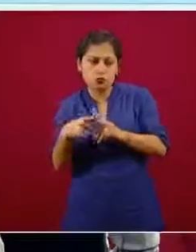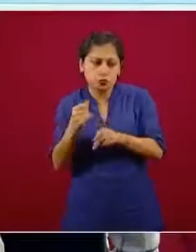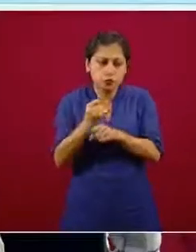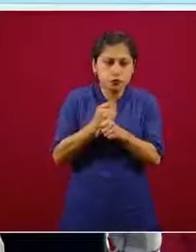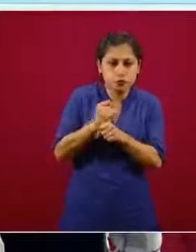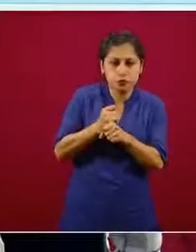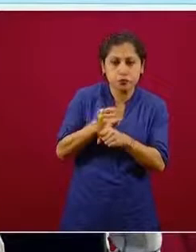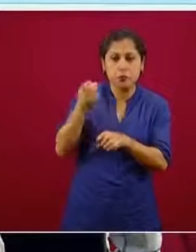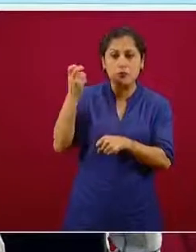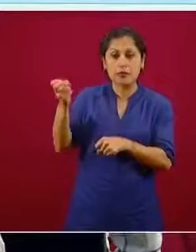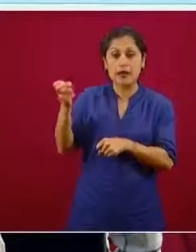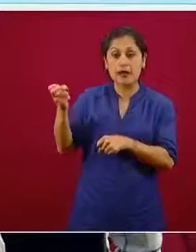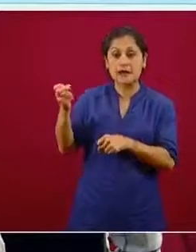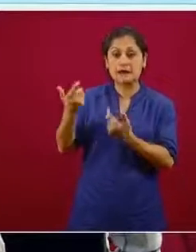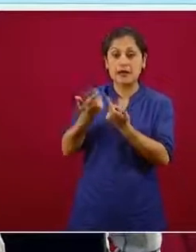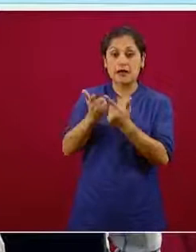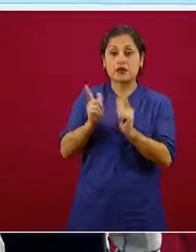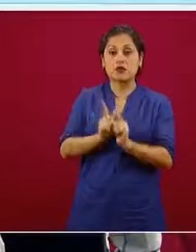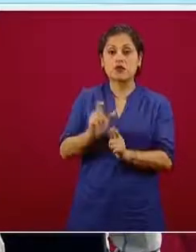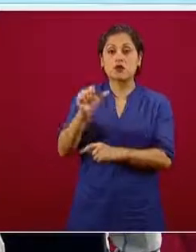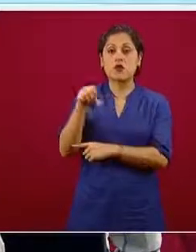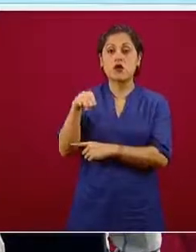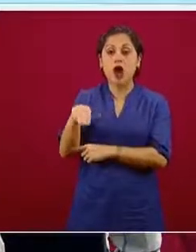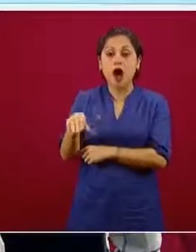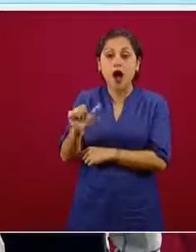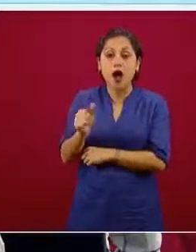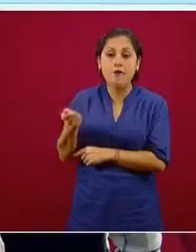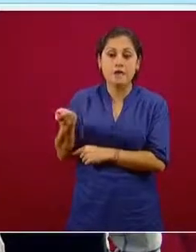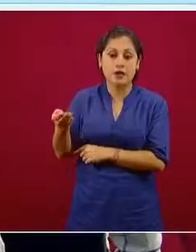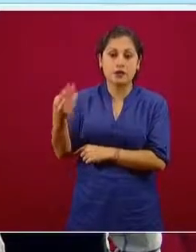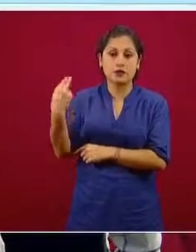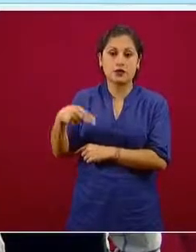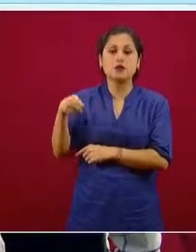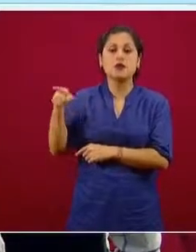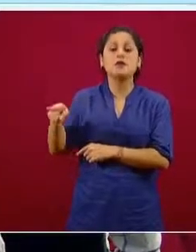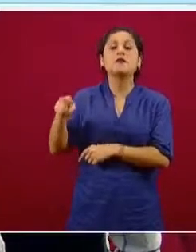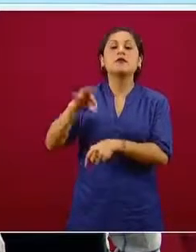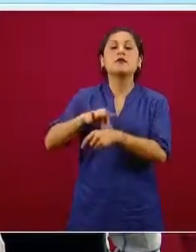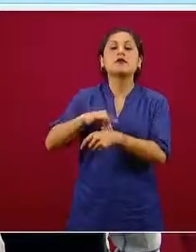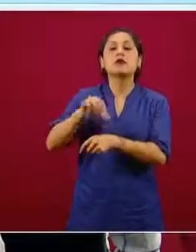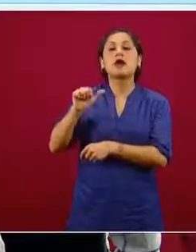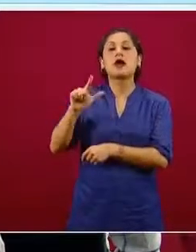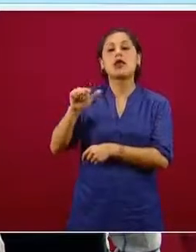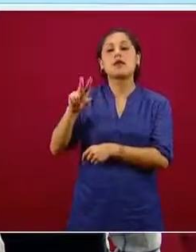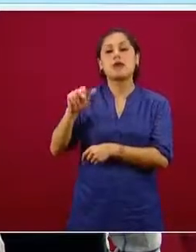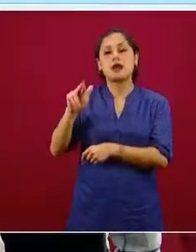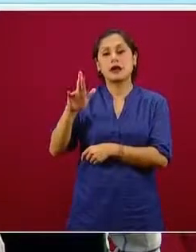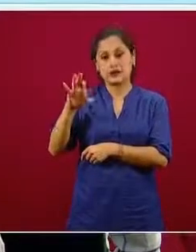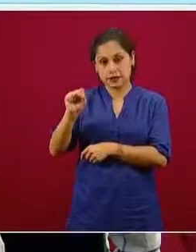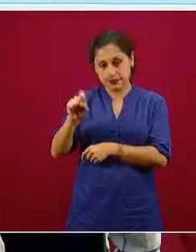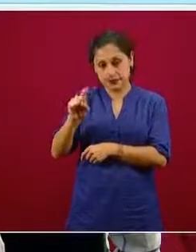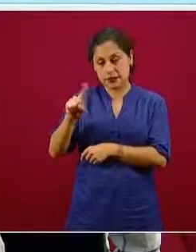llamamos el grupo AMA, que ya fue presentado por la doctora Álvarez Builla. Hay otro grupo